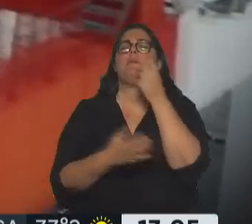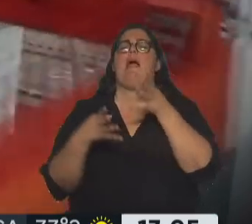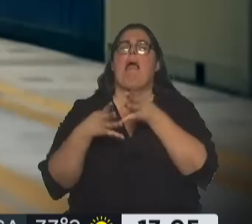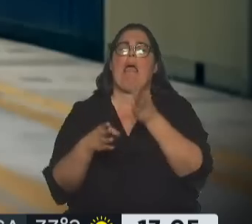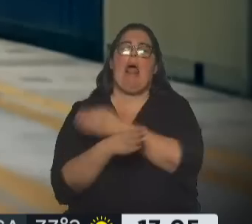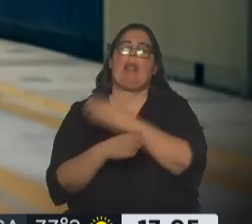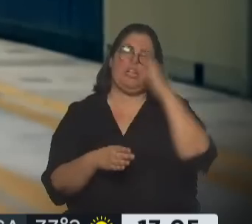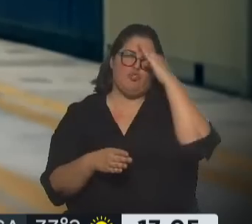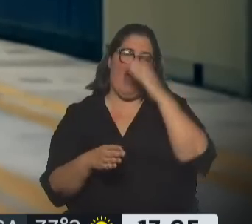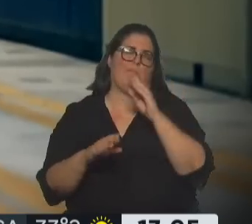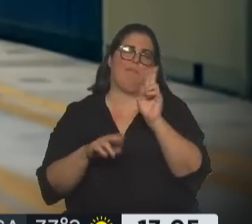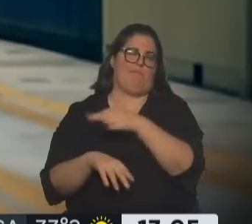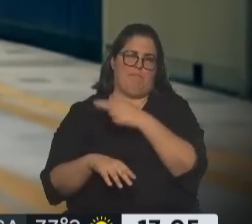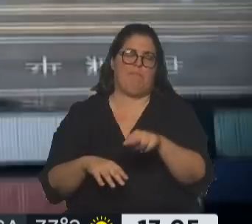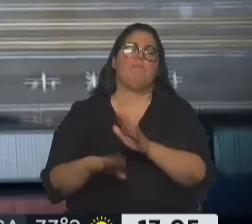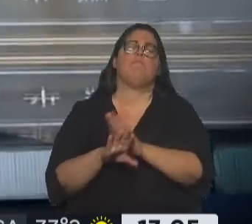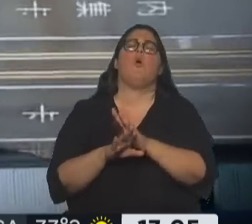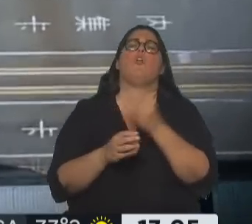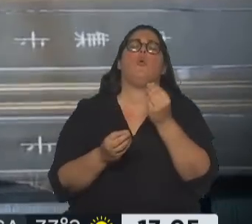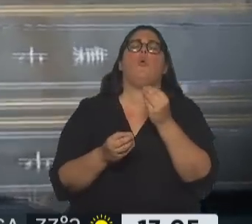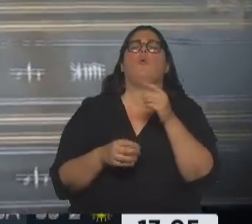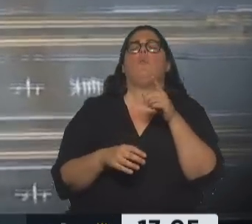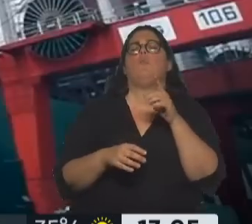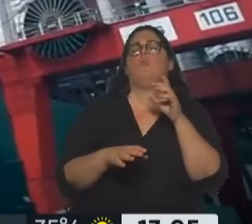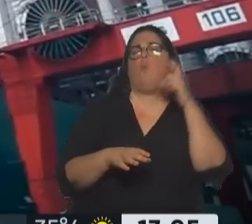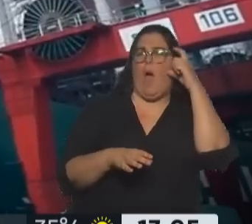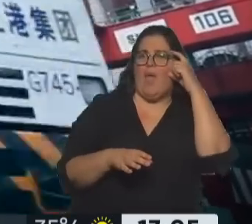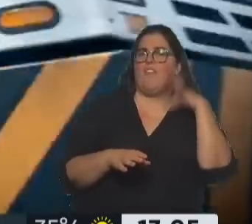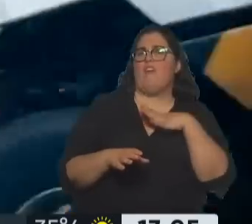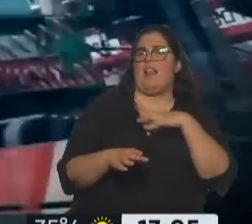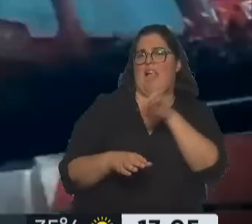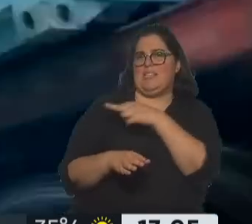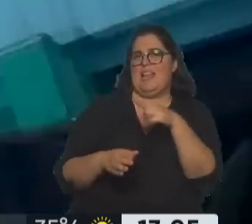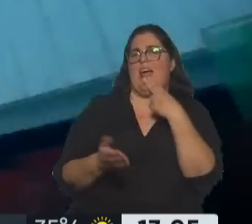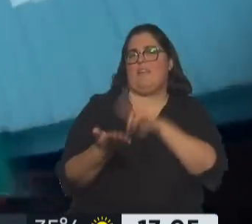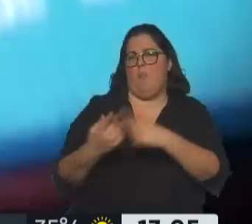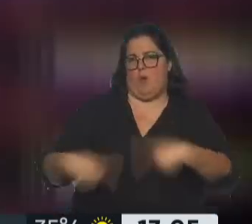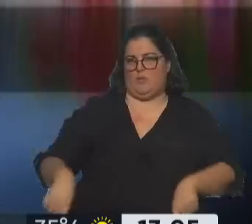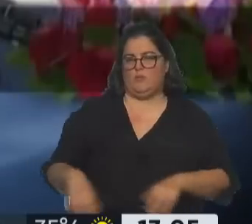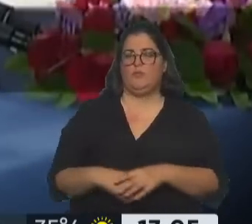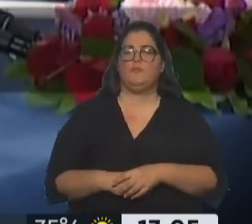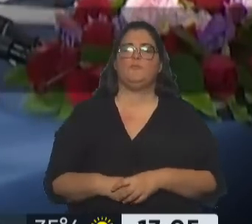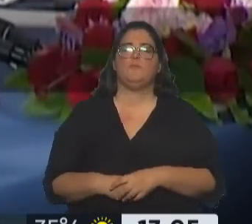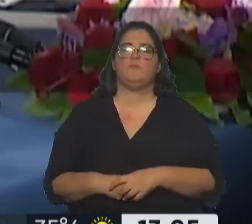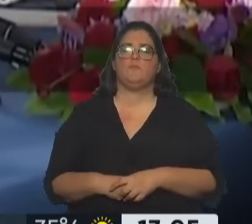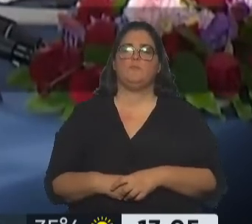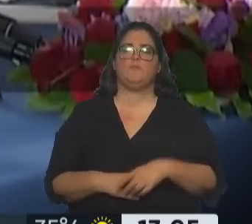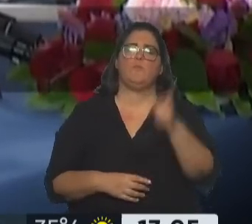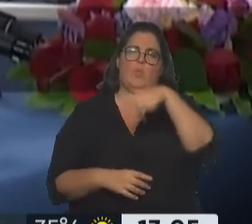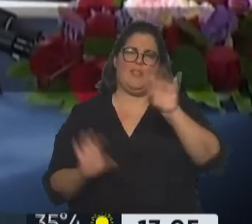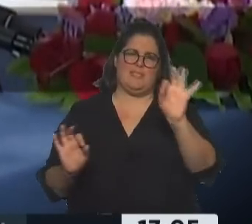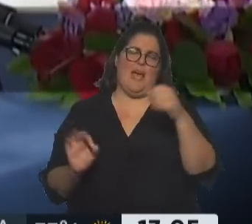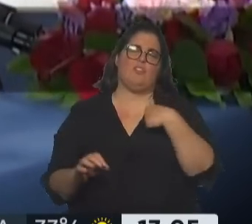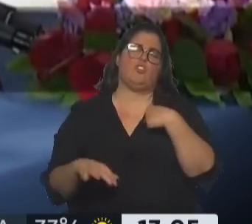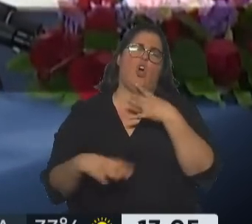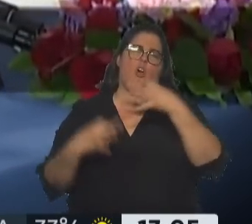administración Trump, cuyo andamiaje de aranceles Biden aún no desmanteló del todo. As you know, I'm committed to keeping